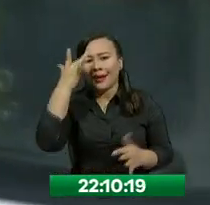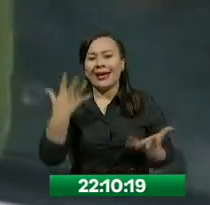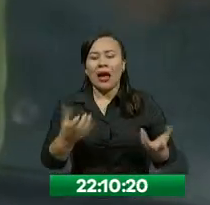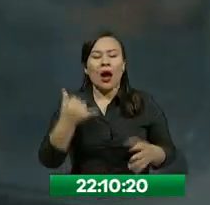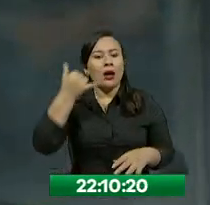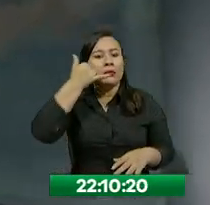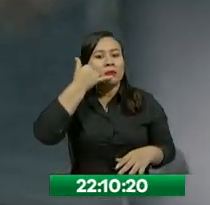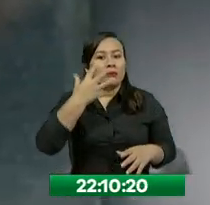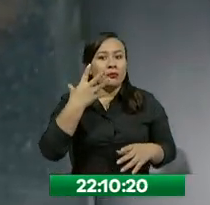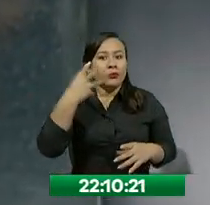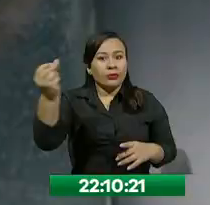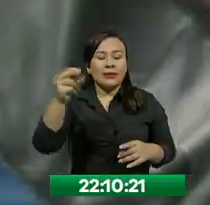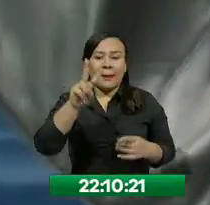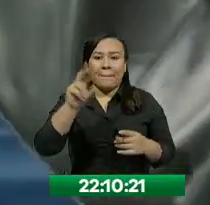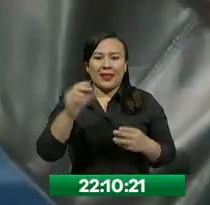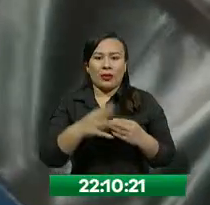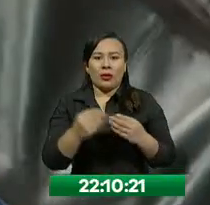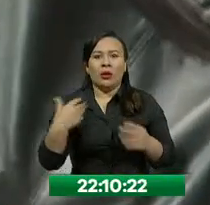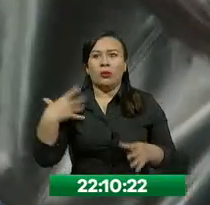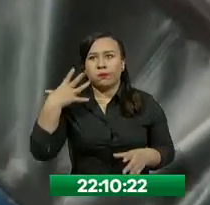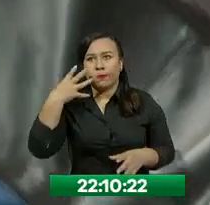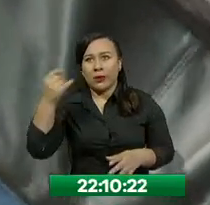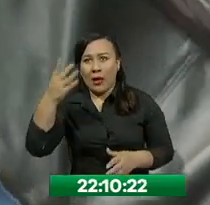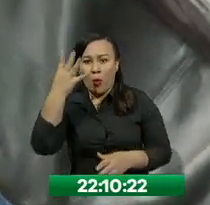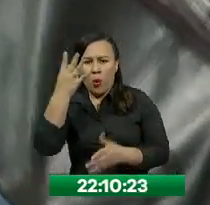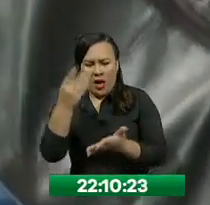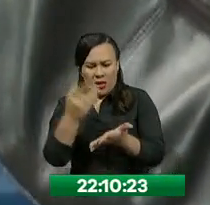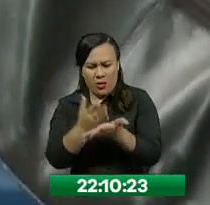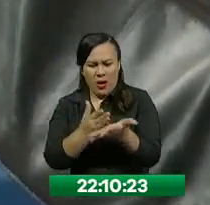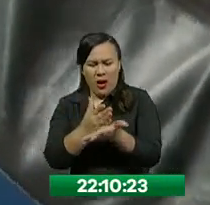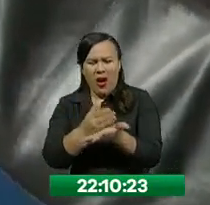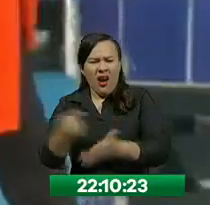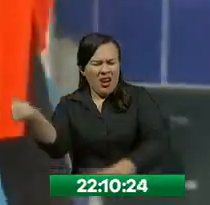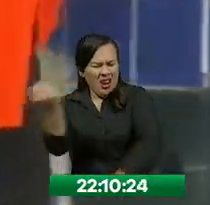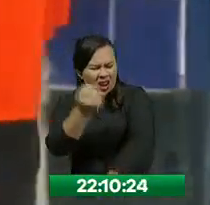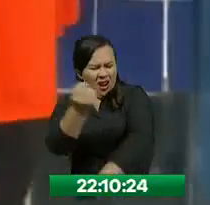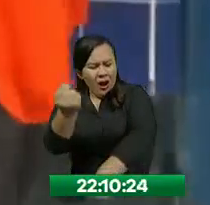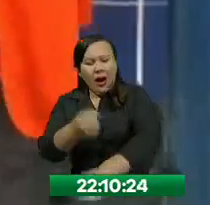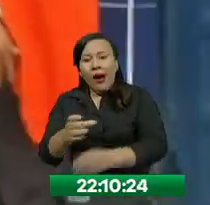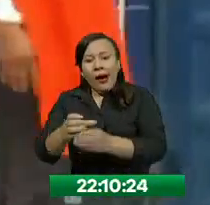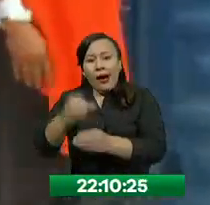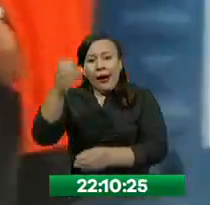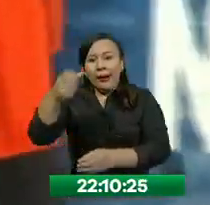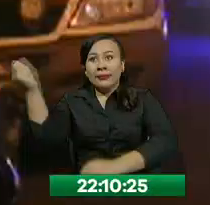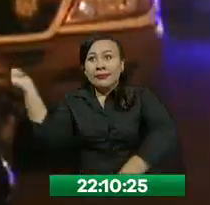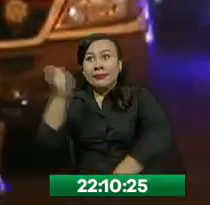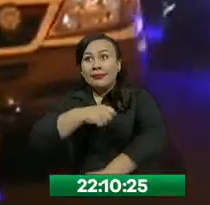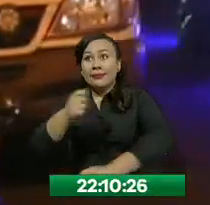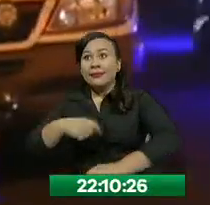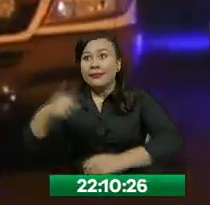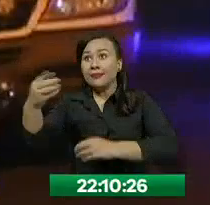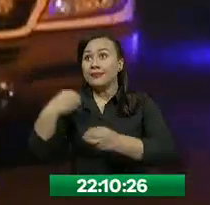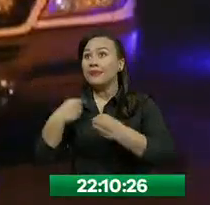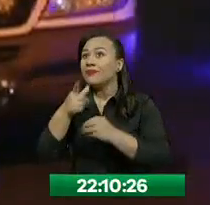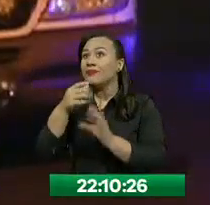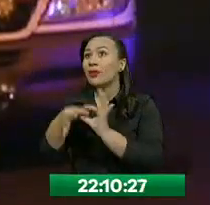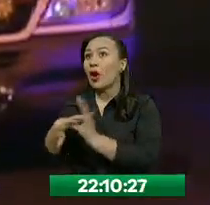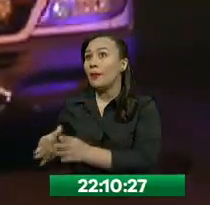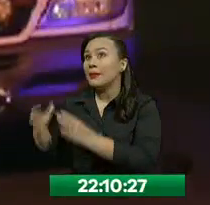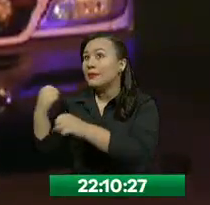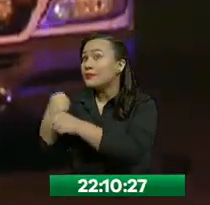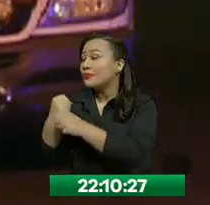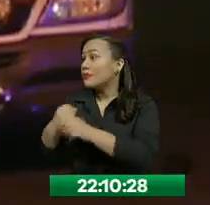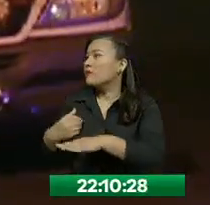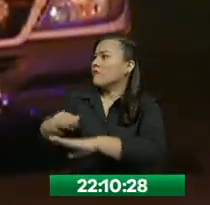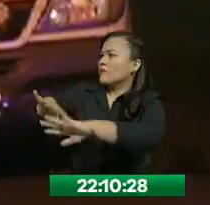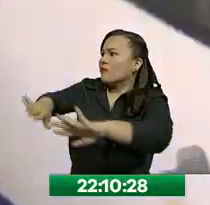celular y $20. Este le causó 4 heridas en diferentes partes del cuerpo con el pico de una botella. Fueron transeúntes y los propios compañeros de trabajo quienes